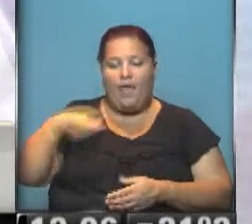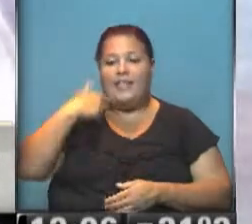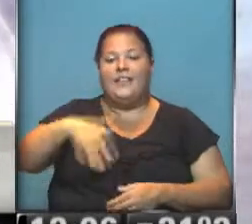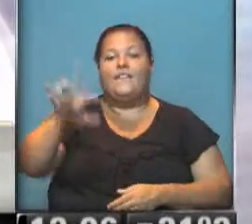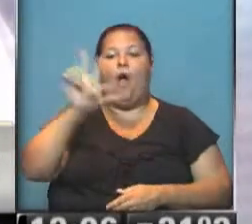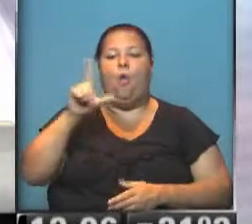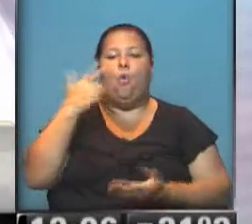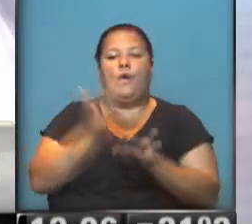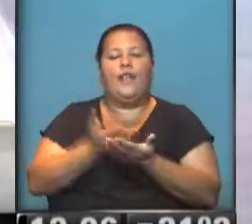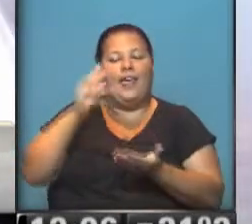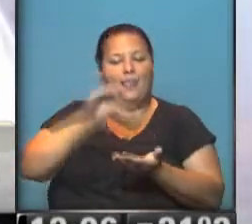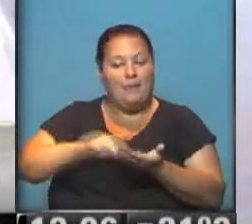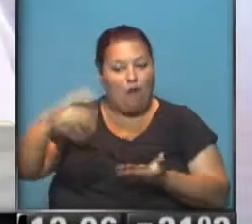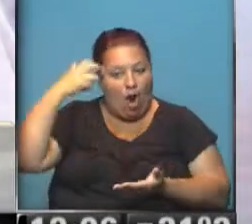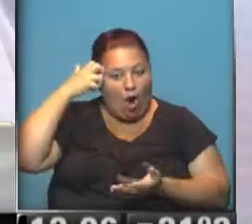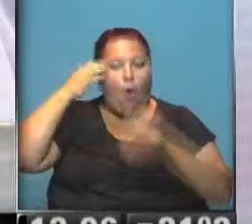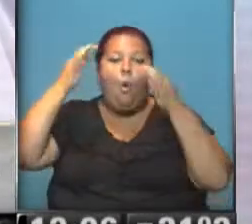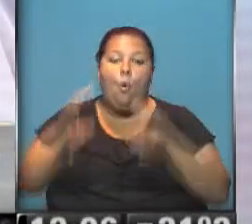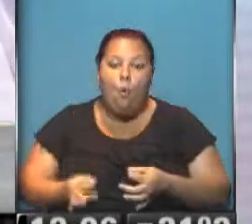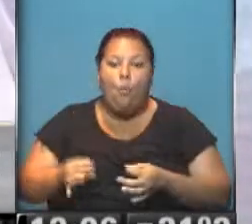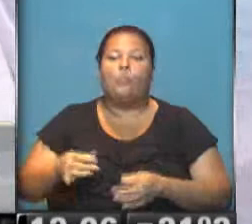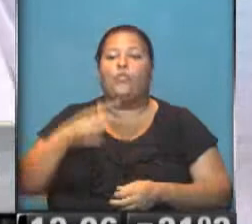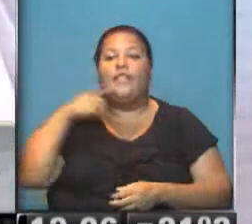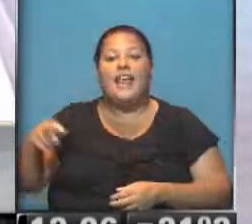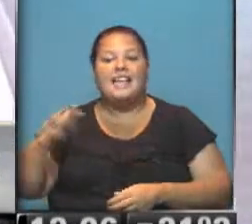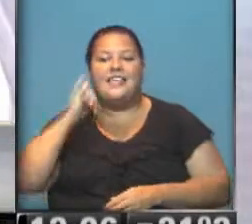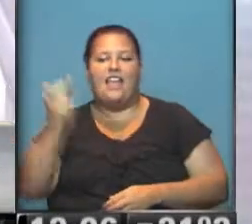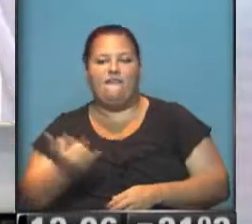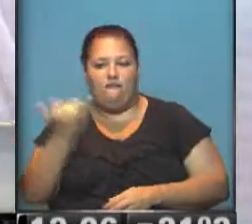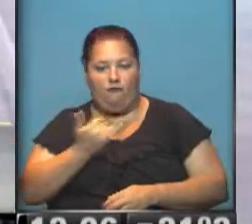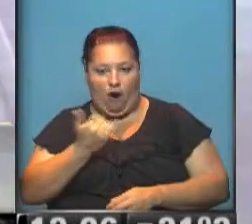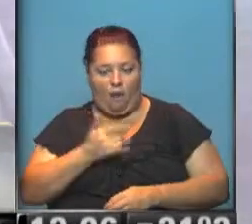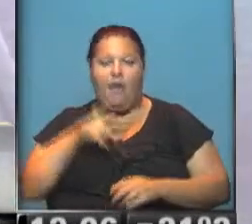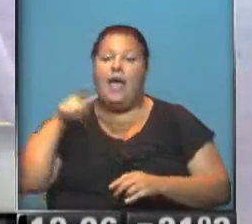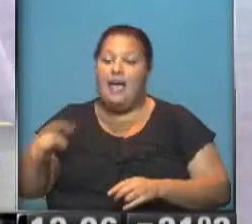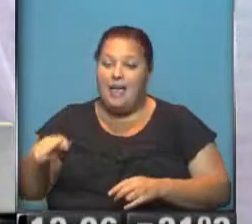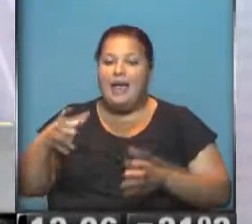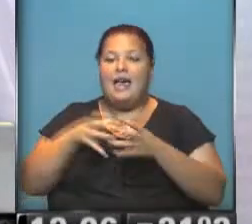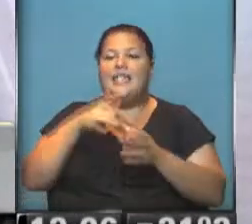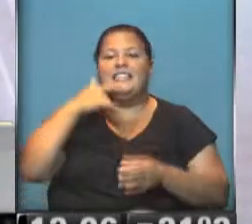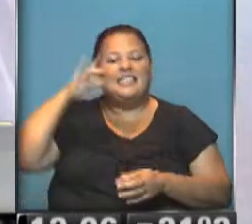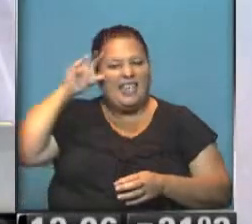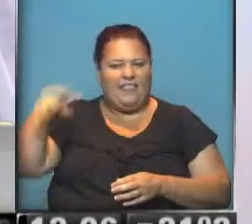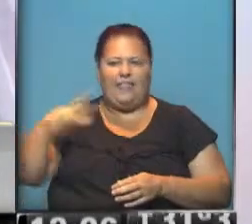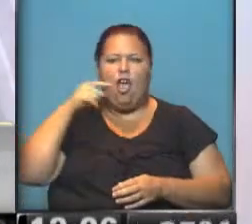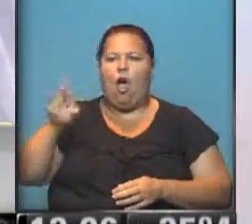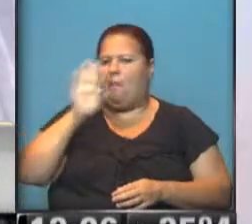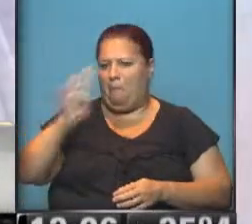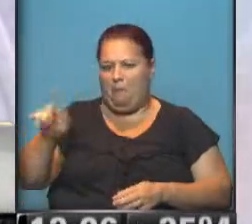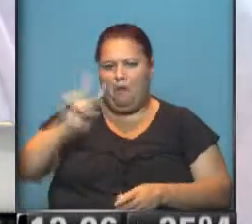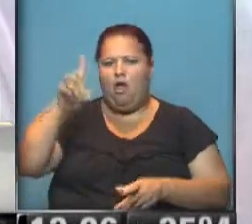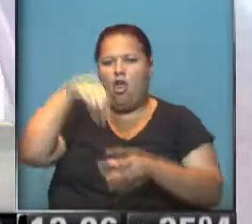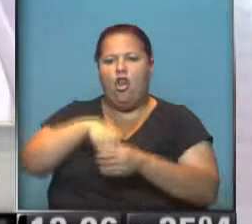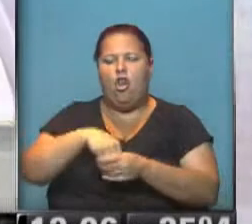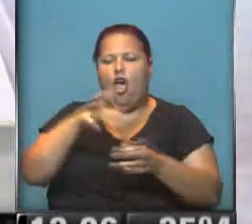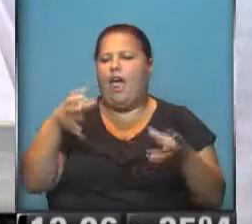ante los diputados del Congreso, y quien justamente le estaría pasando información. Finalmente, Inteligencia descartó que Ramón Bogado sea